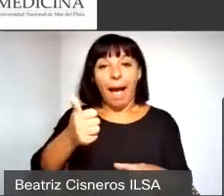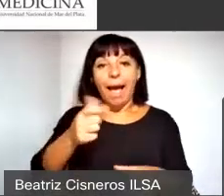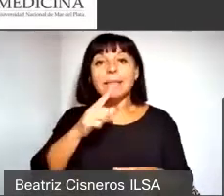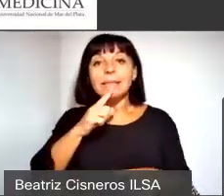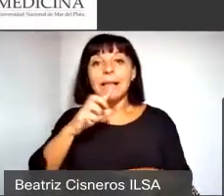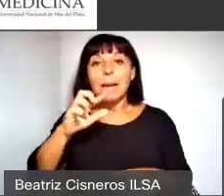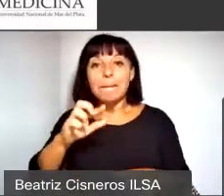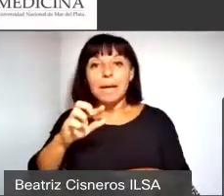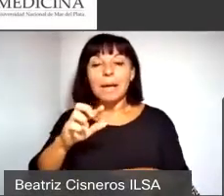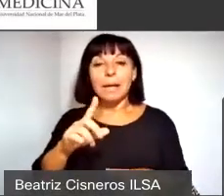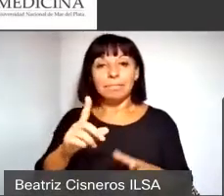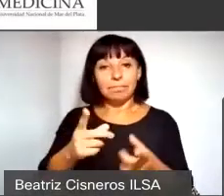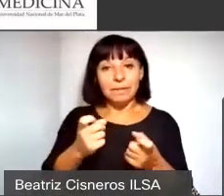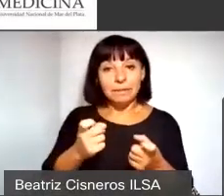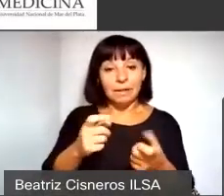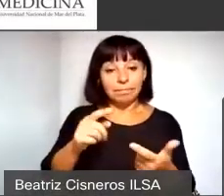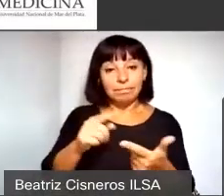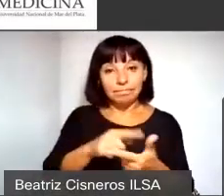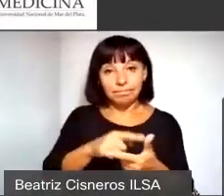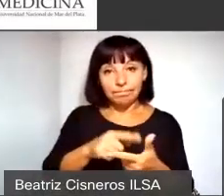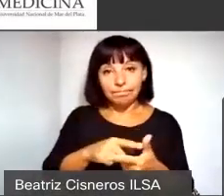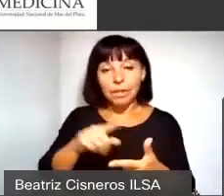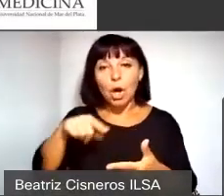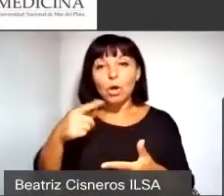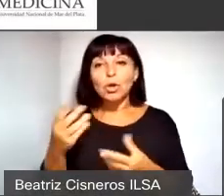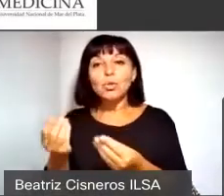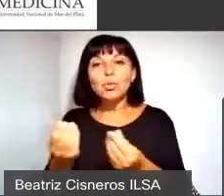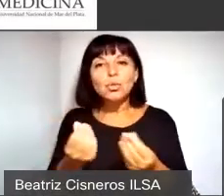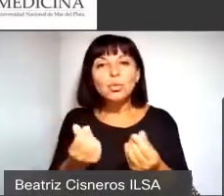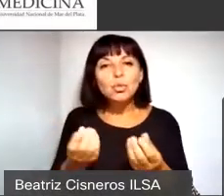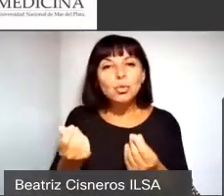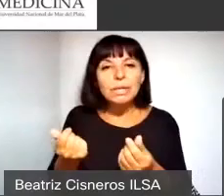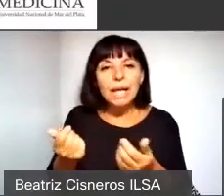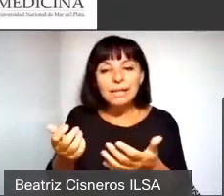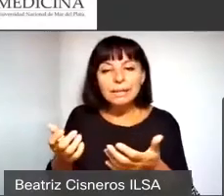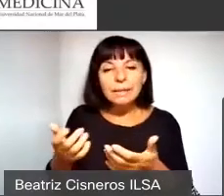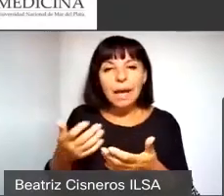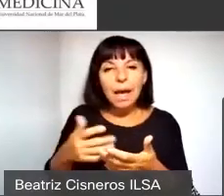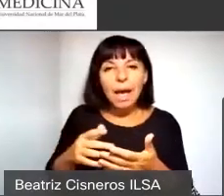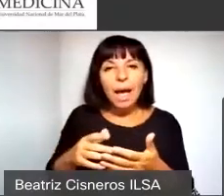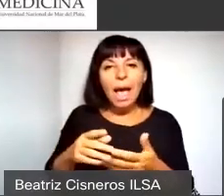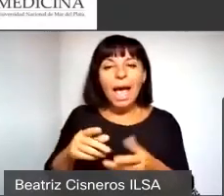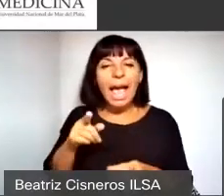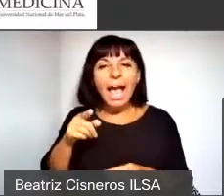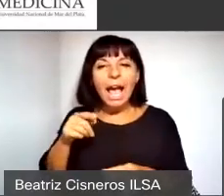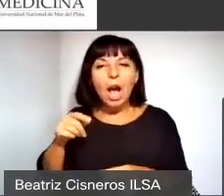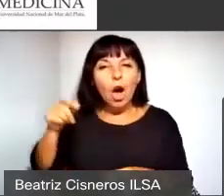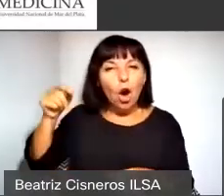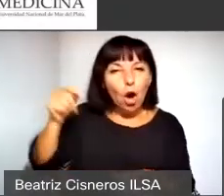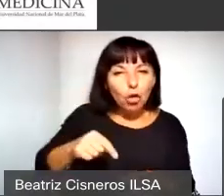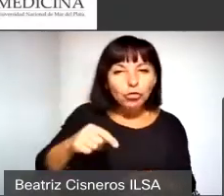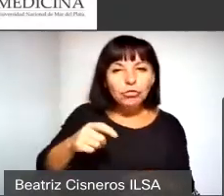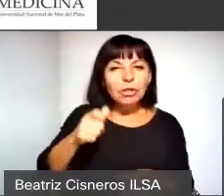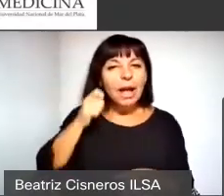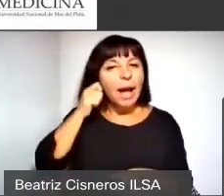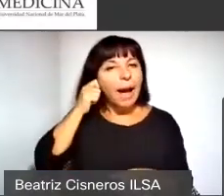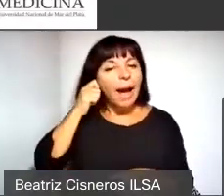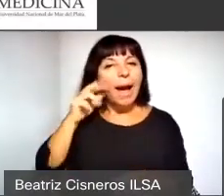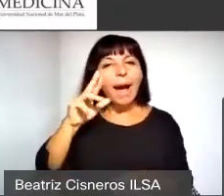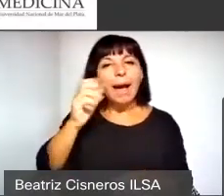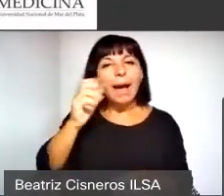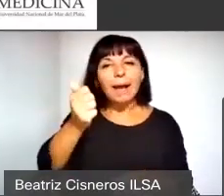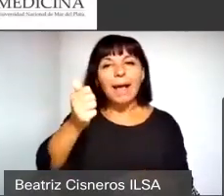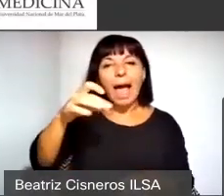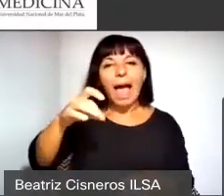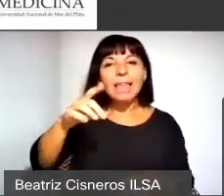Y otra cosa que también lo caracteriza es que la sustancia es transportada en contra de su gradiente. Es decir, que pasa desde un lado de la membrana en